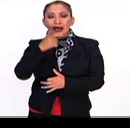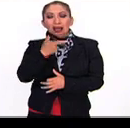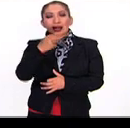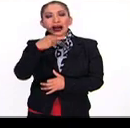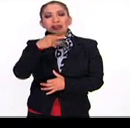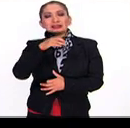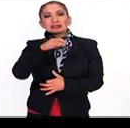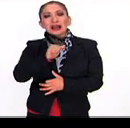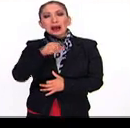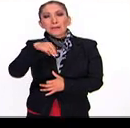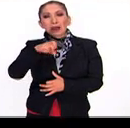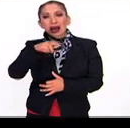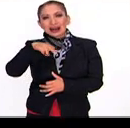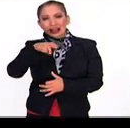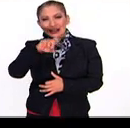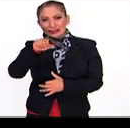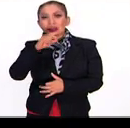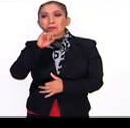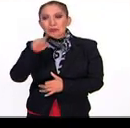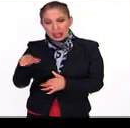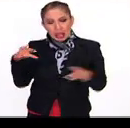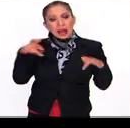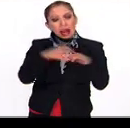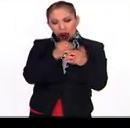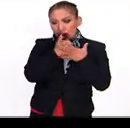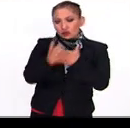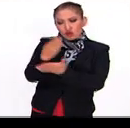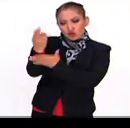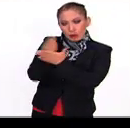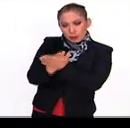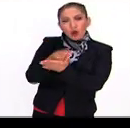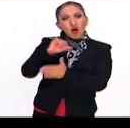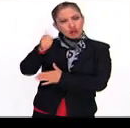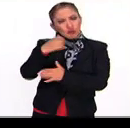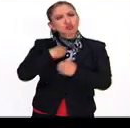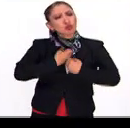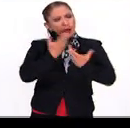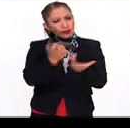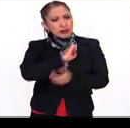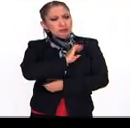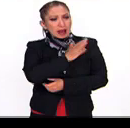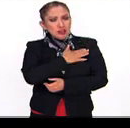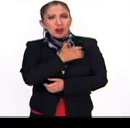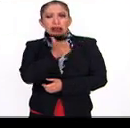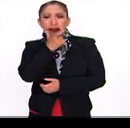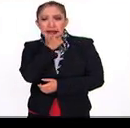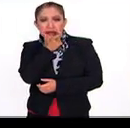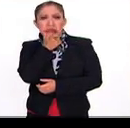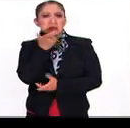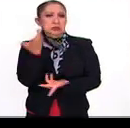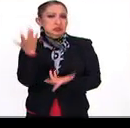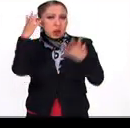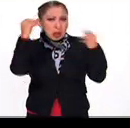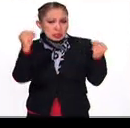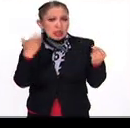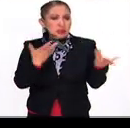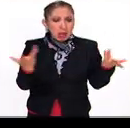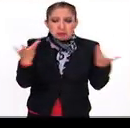hecho muchas colaboraciones con poetas, tanto en español como en inglés y en